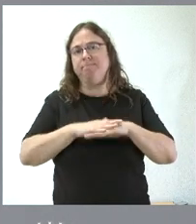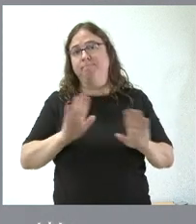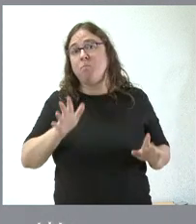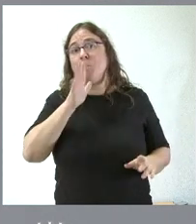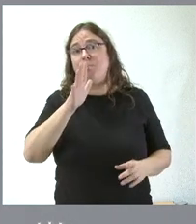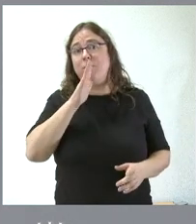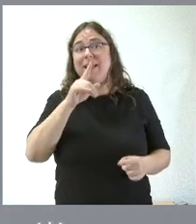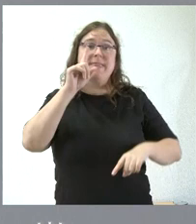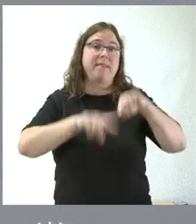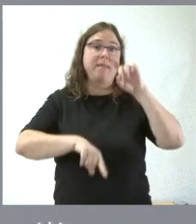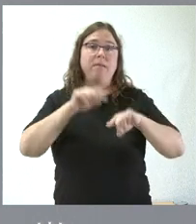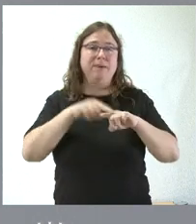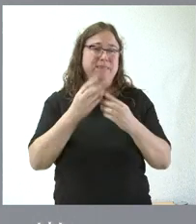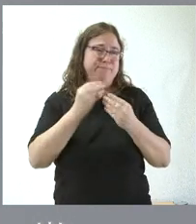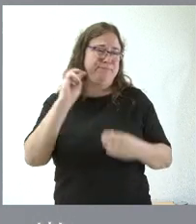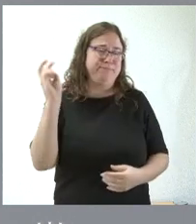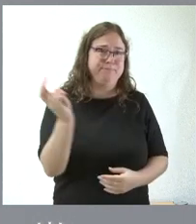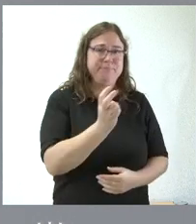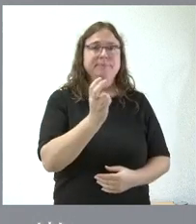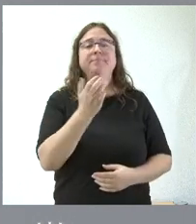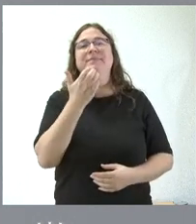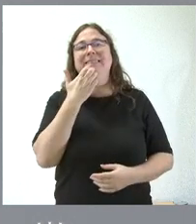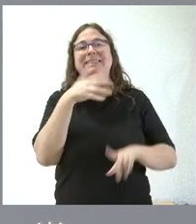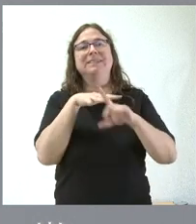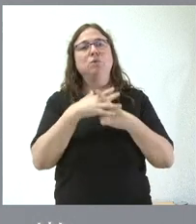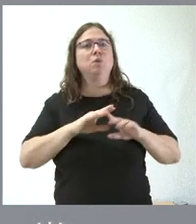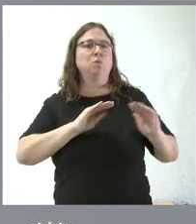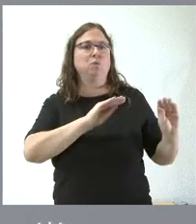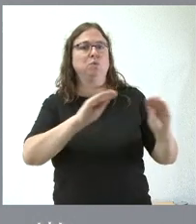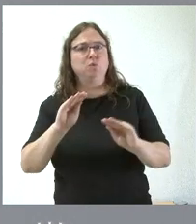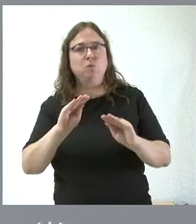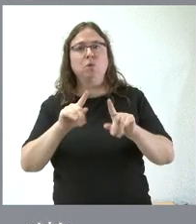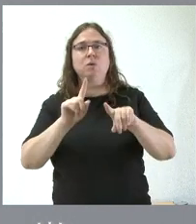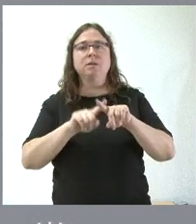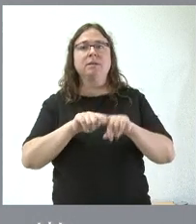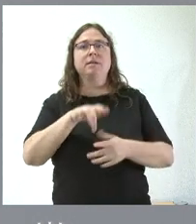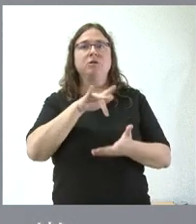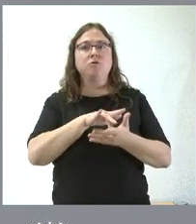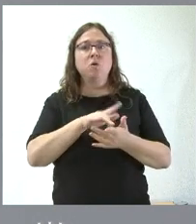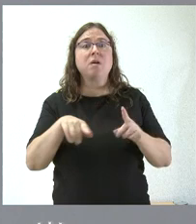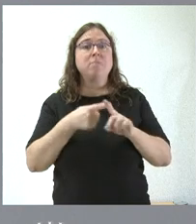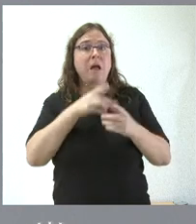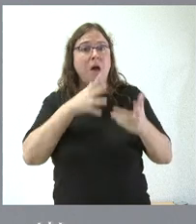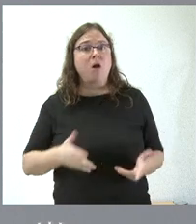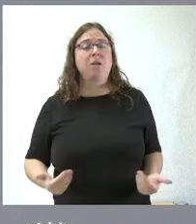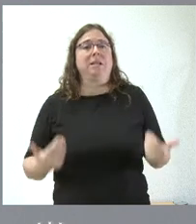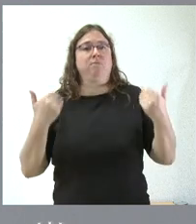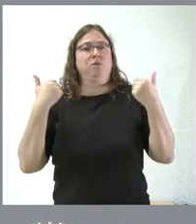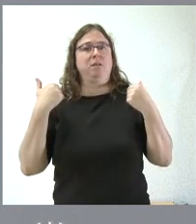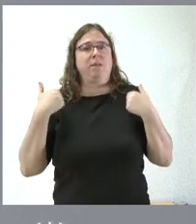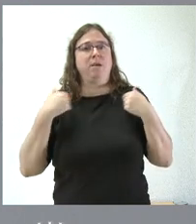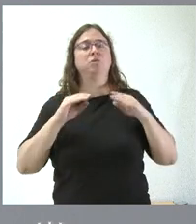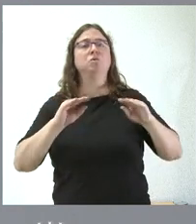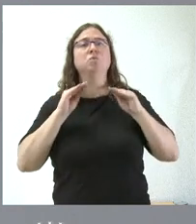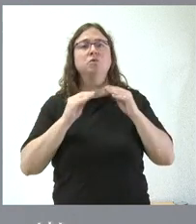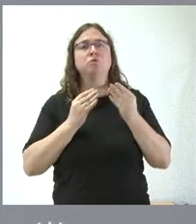lógicamente dependerá mucho de cuál sea las circunstancias en las que estén y esto hoy corresponde al análisis que tendremos que